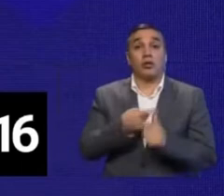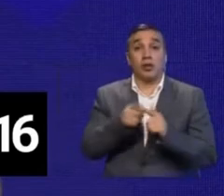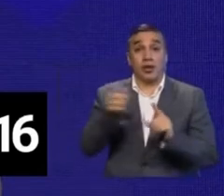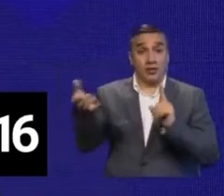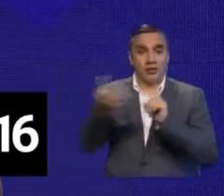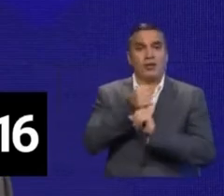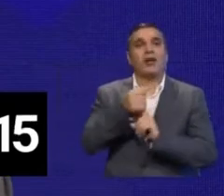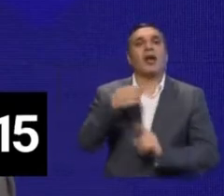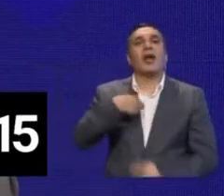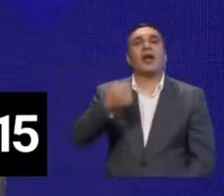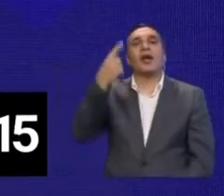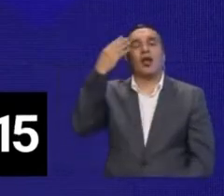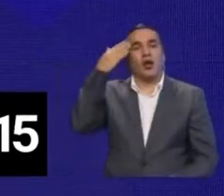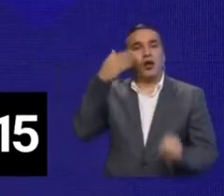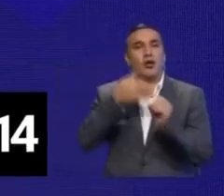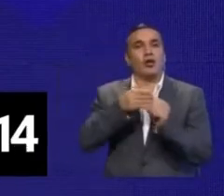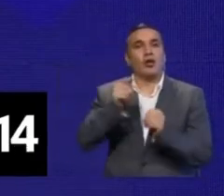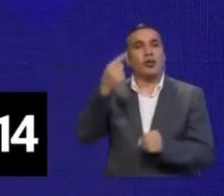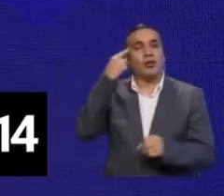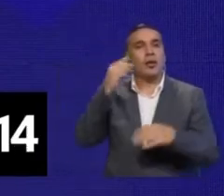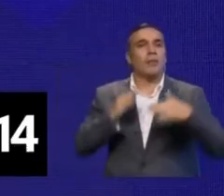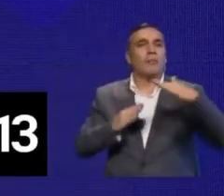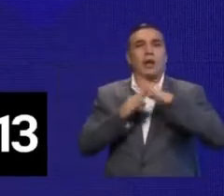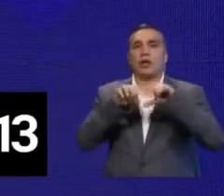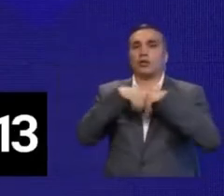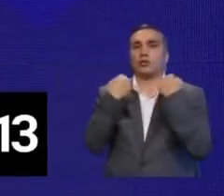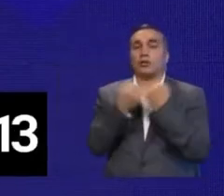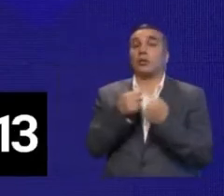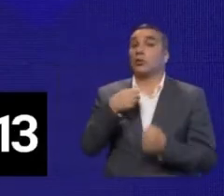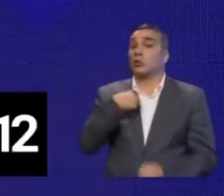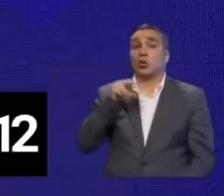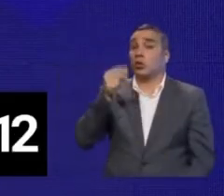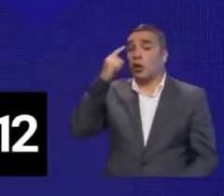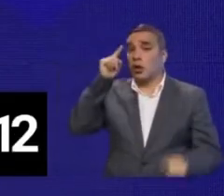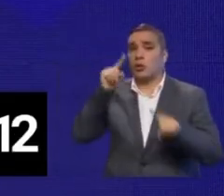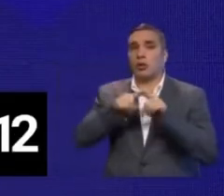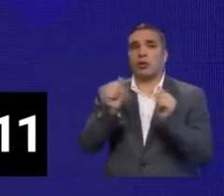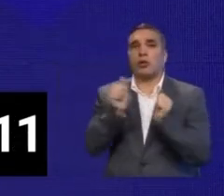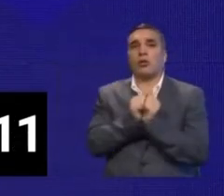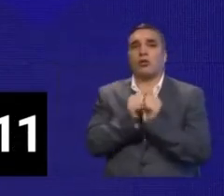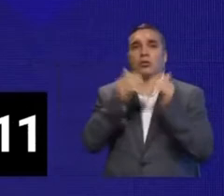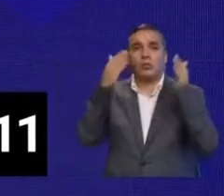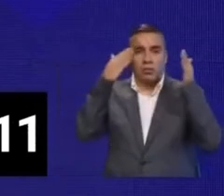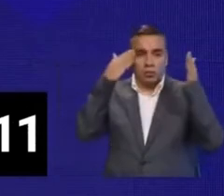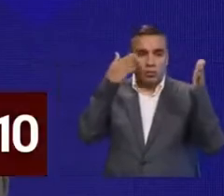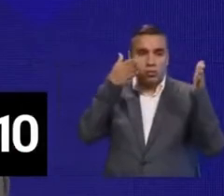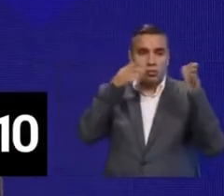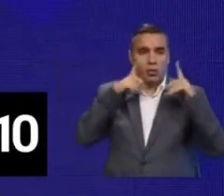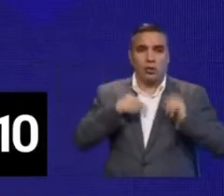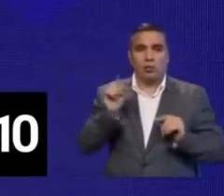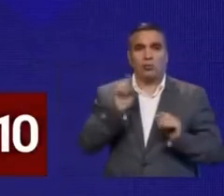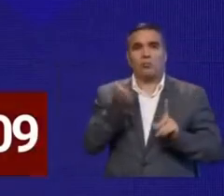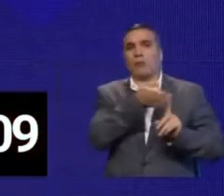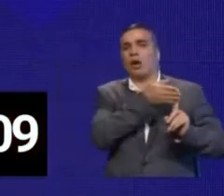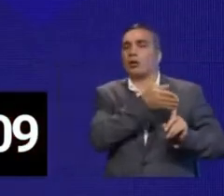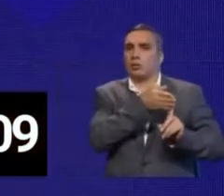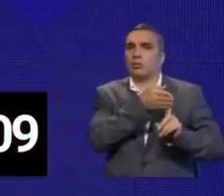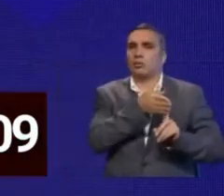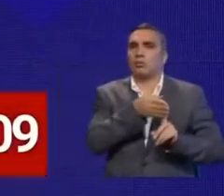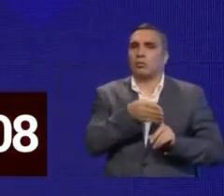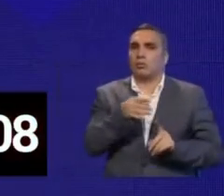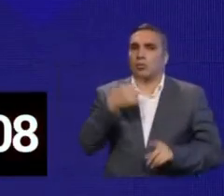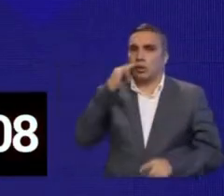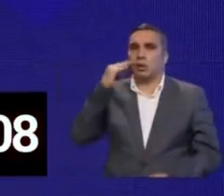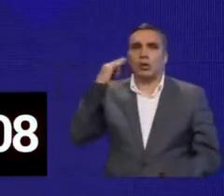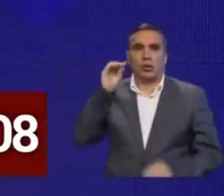que el objetivo de la nación es obtener la paz social. No estoy de acuerdo con que se desatiendan los problemas de salud pública, tal como el embarazo infantil de niñas. Claro